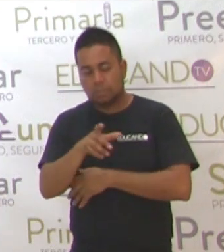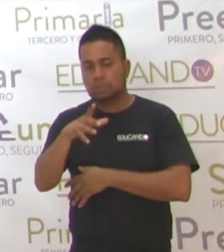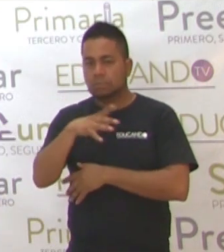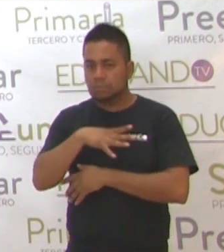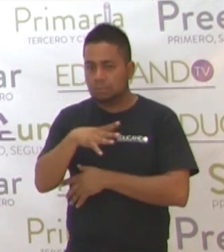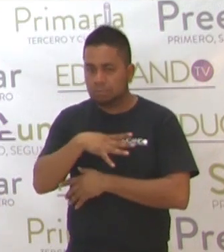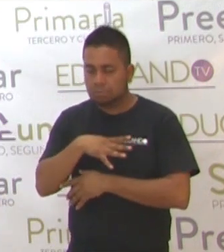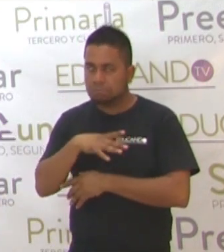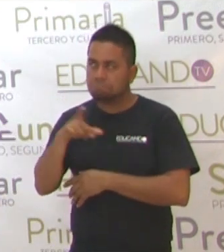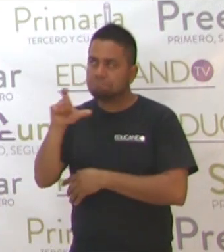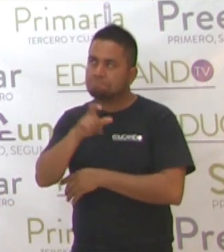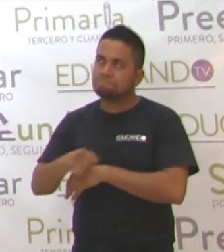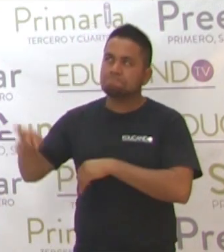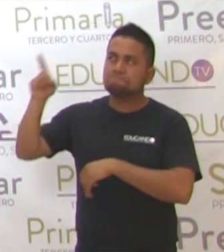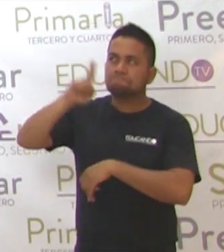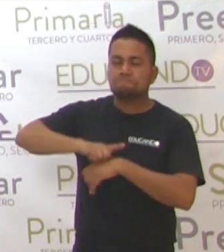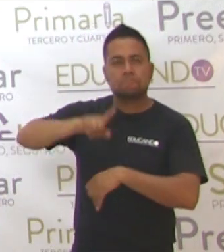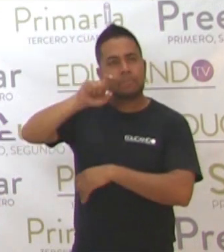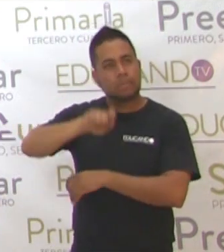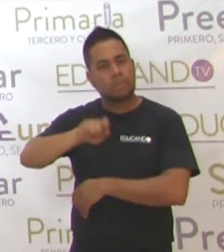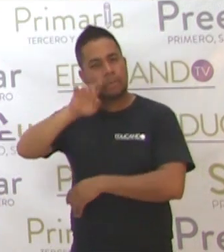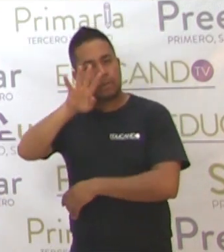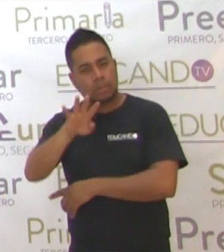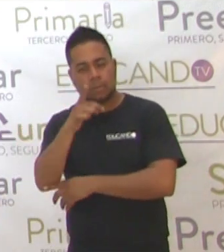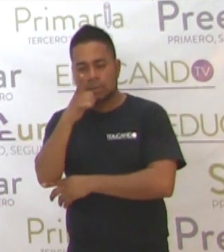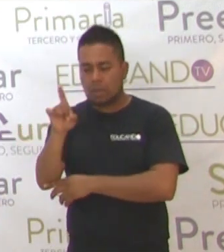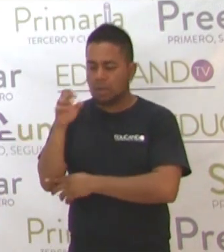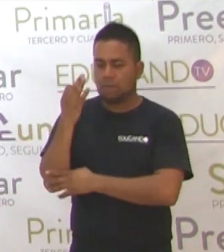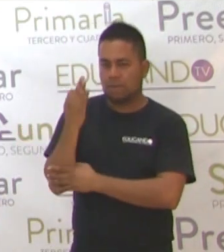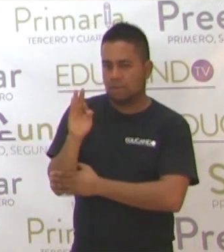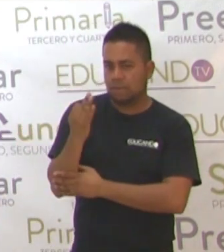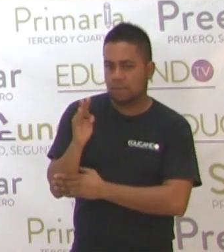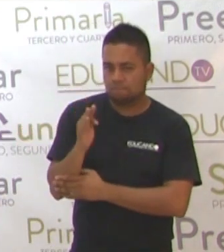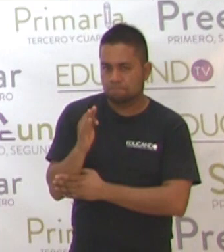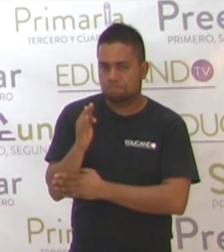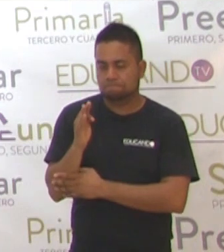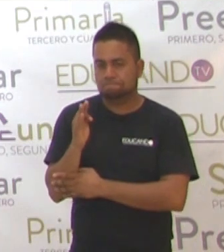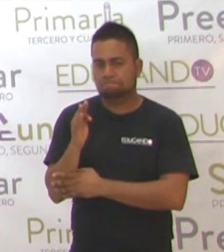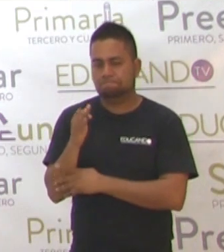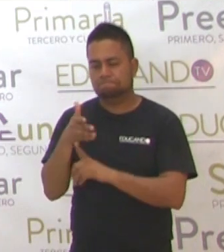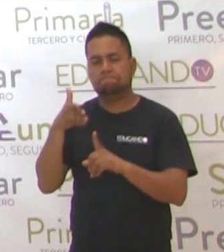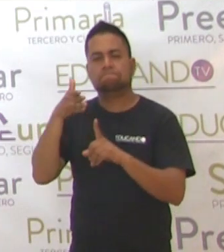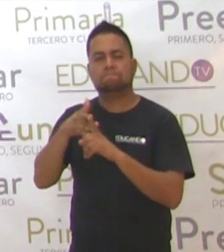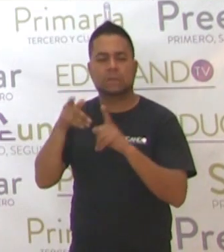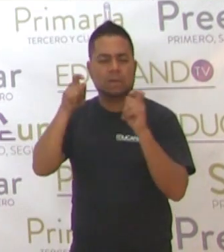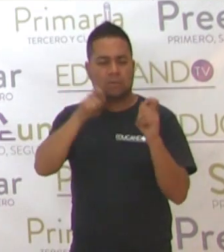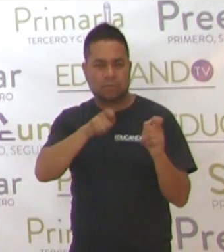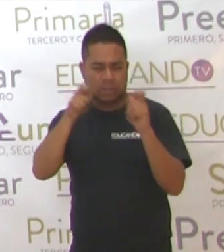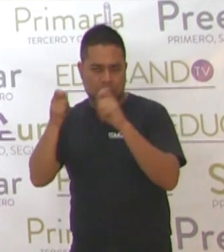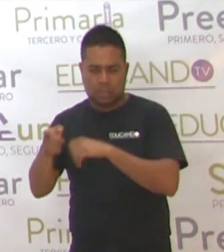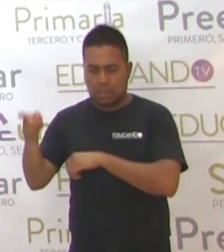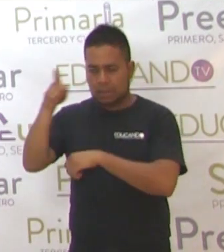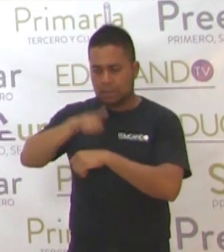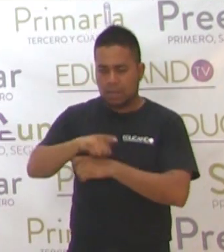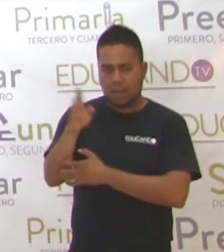el día 24 de febrero se festeja el día de la bandera